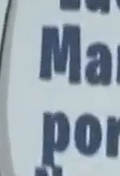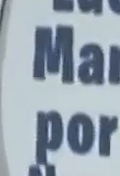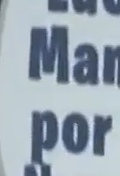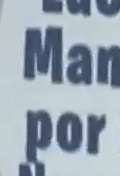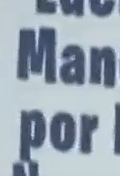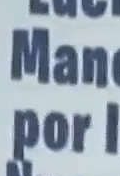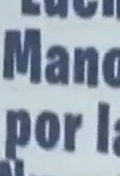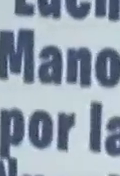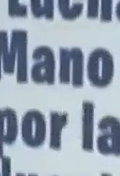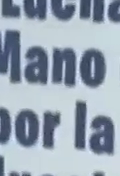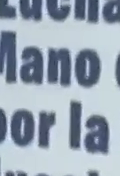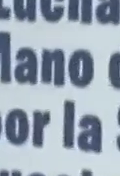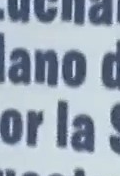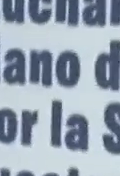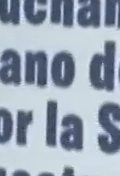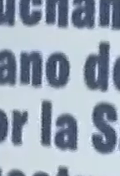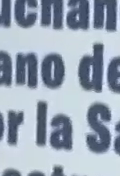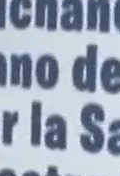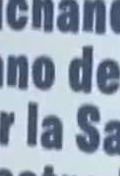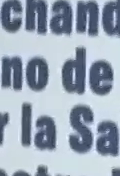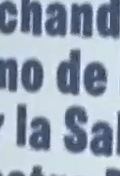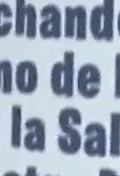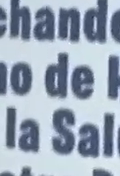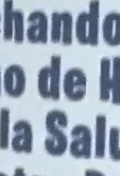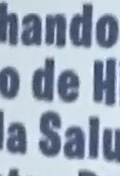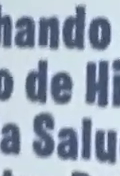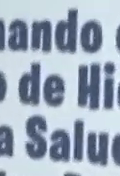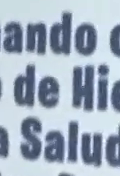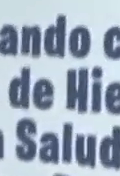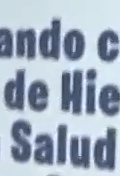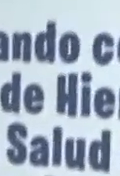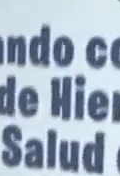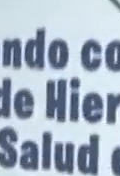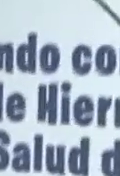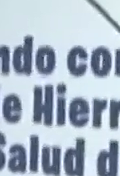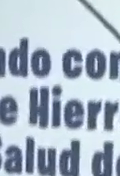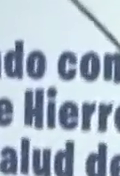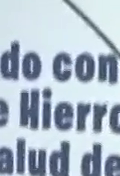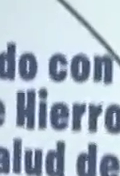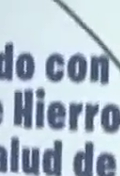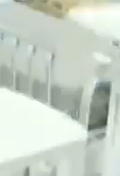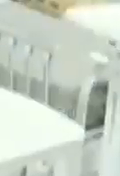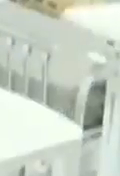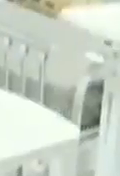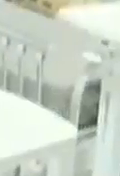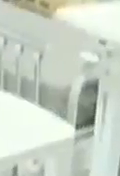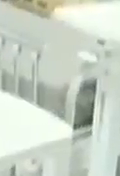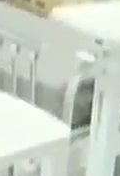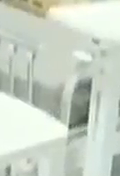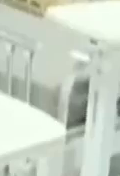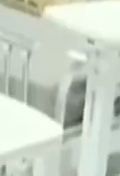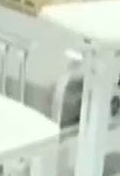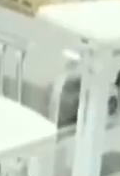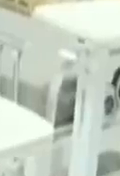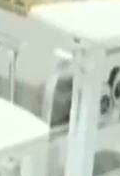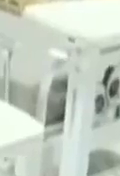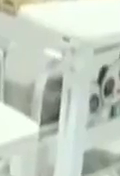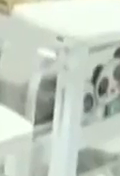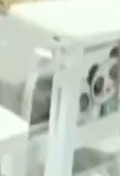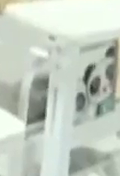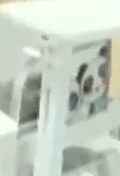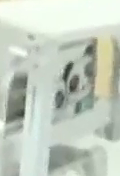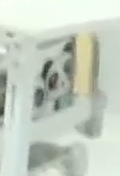Segundo, comandante en jefe, feliz por inaugurar una clínica. Hoy podemos decir, toda la clase trabajadora, la familia de